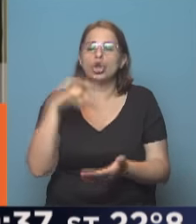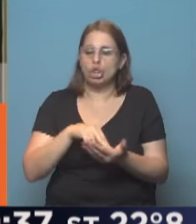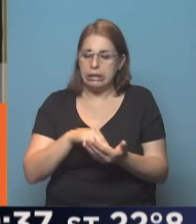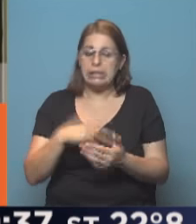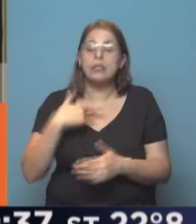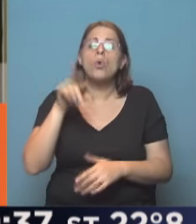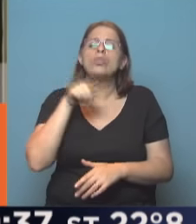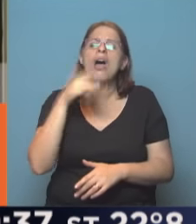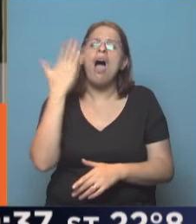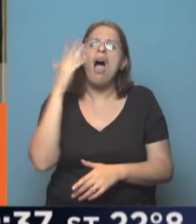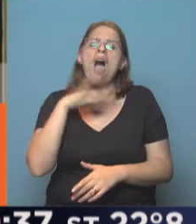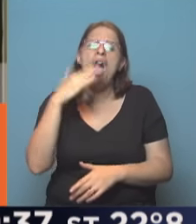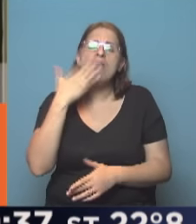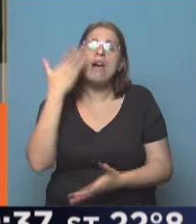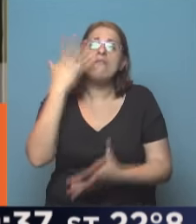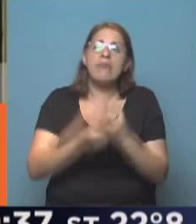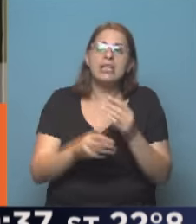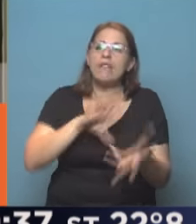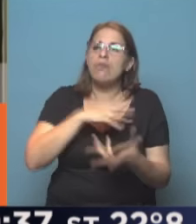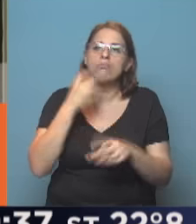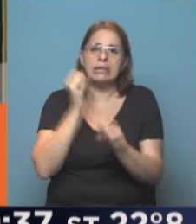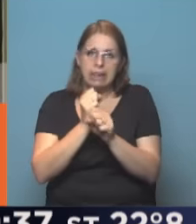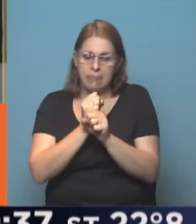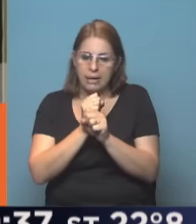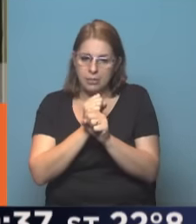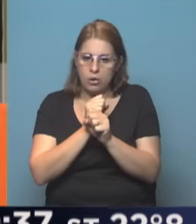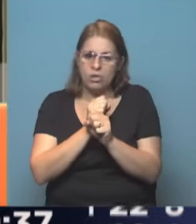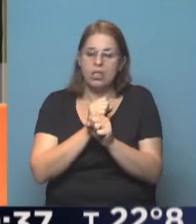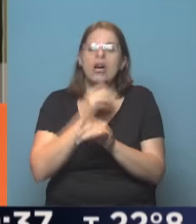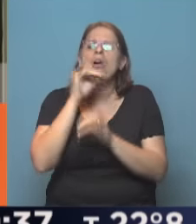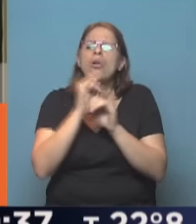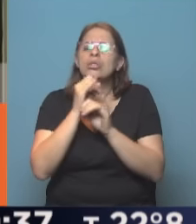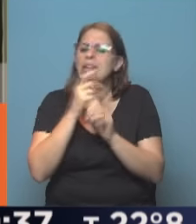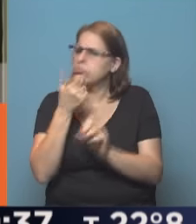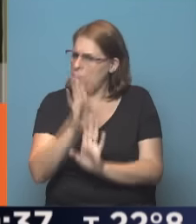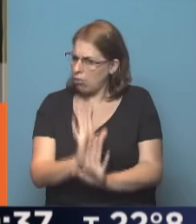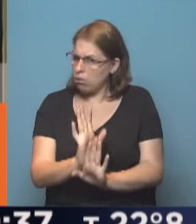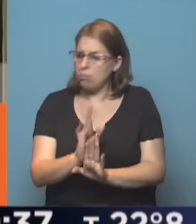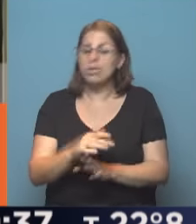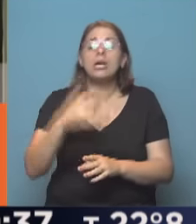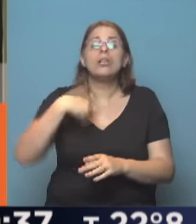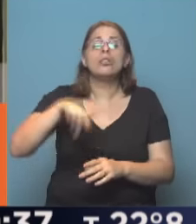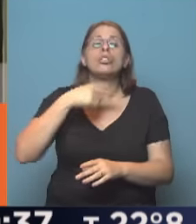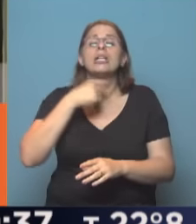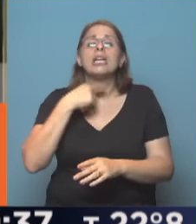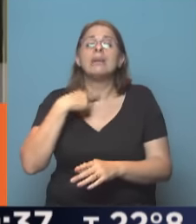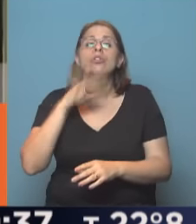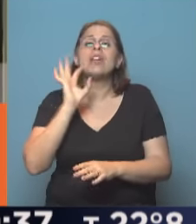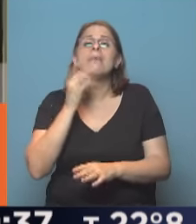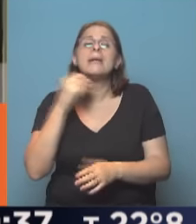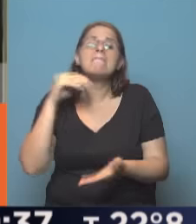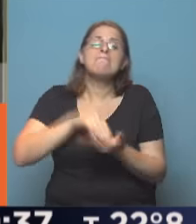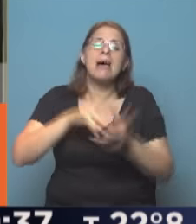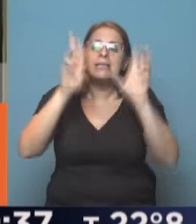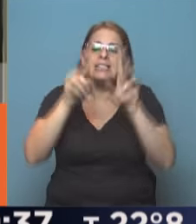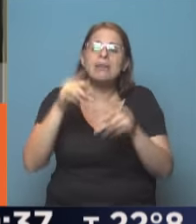habló de fallas graves en la metodología, hubo pocas precisiones al respecto y nos gustaría ampliar este tema. ¿Cómo no?